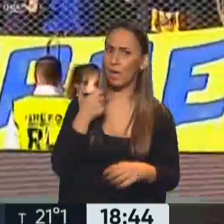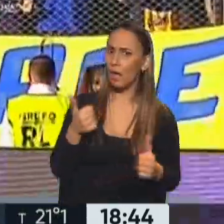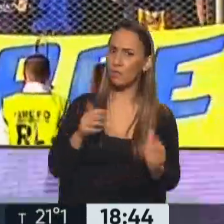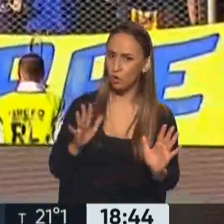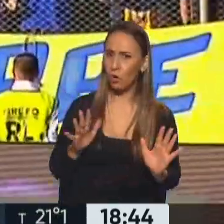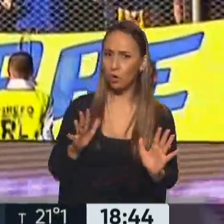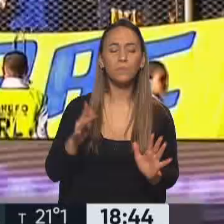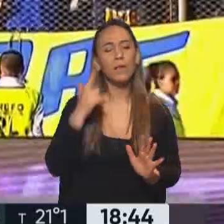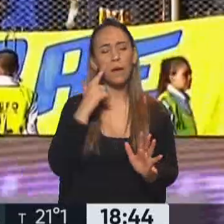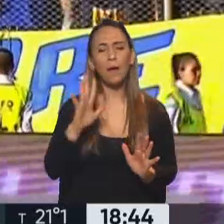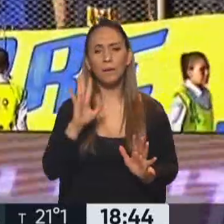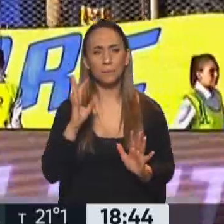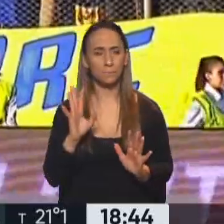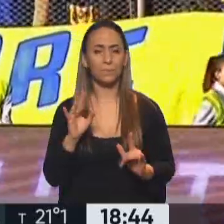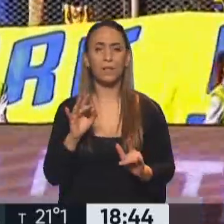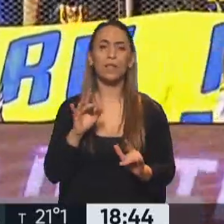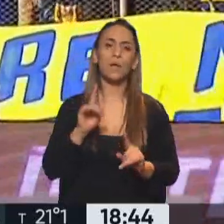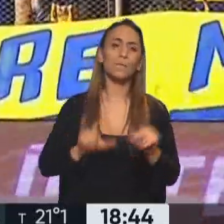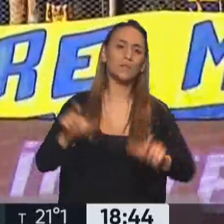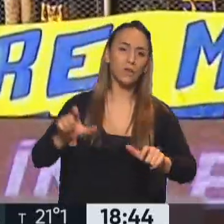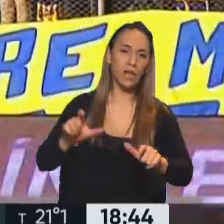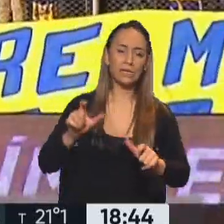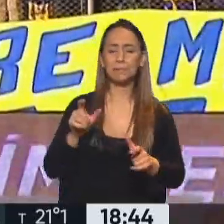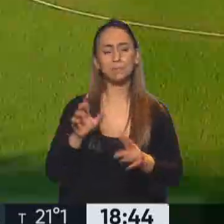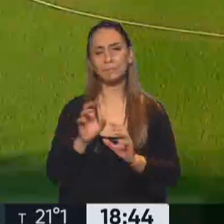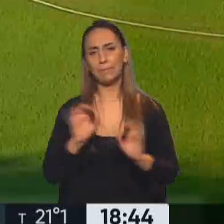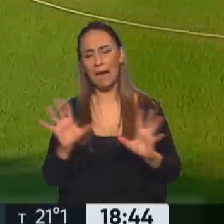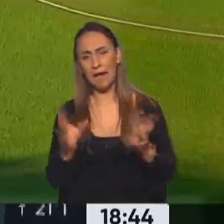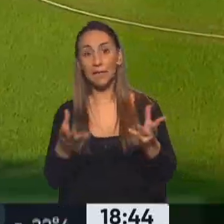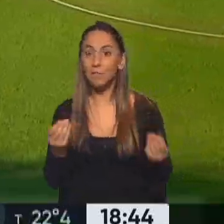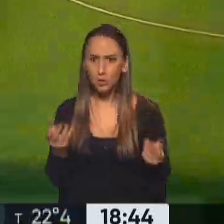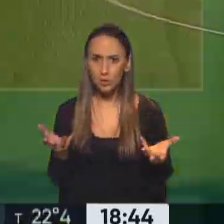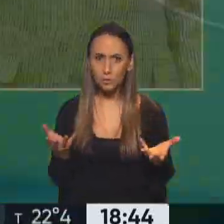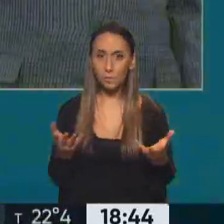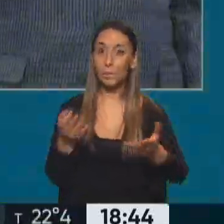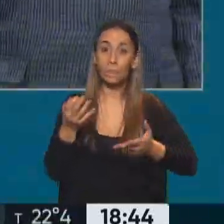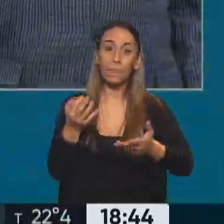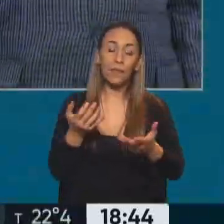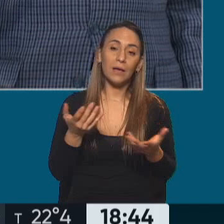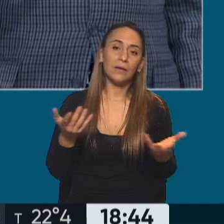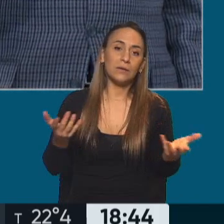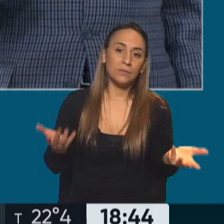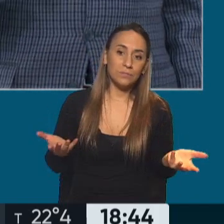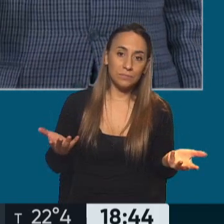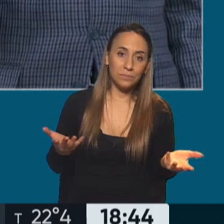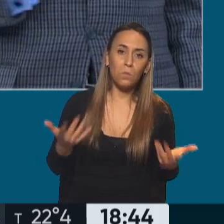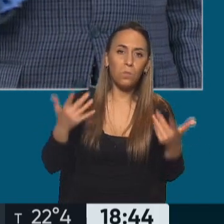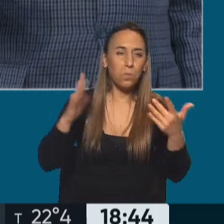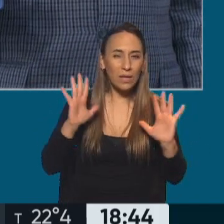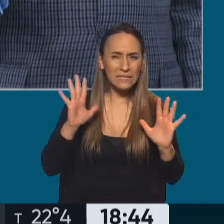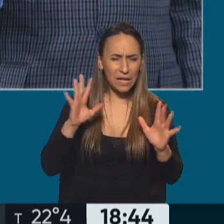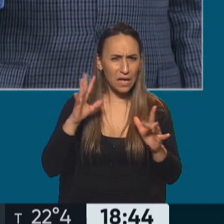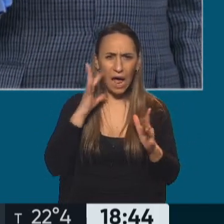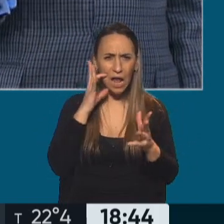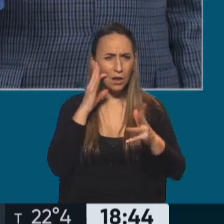Decime una cosa. Hablando de sí. gente que se porta mal. Sí. Hubo problemas. Los muchachos, sí. en algún sector, por una bandera.